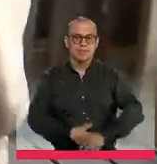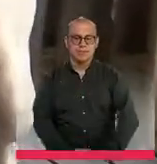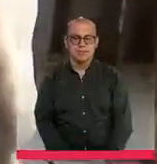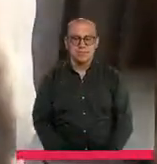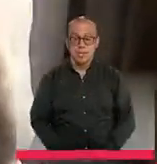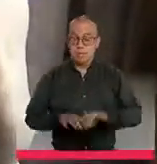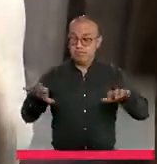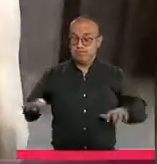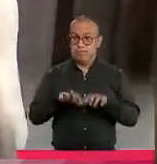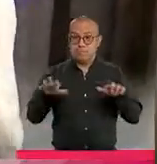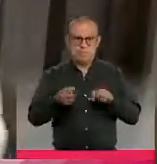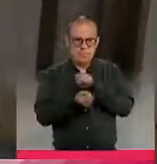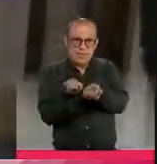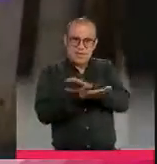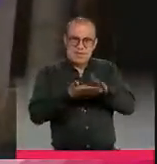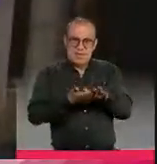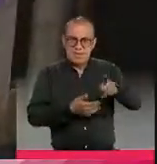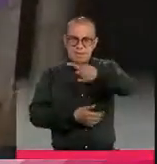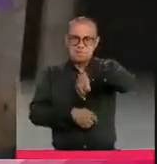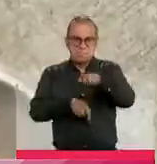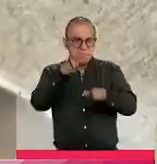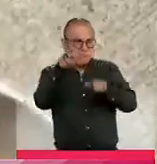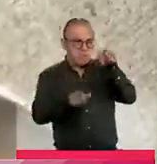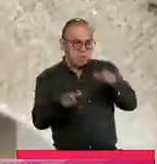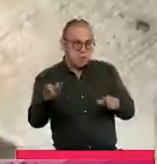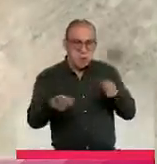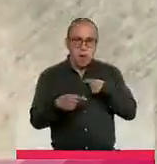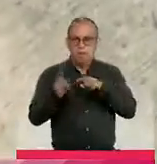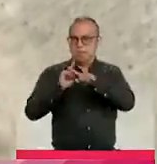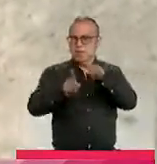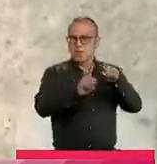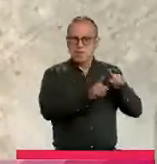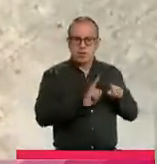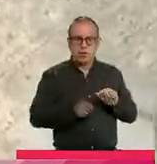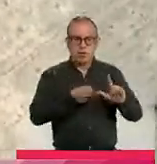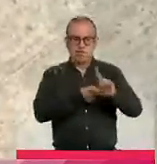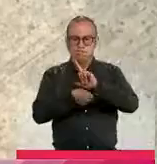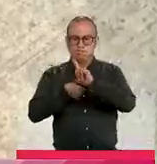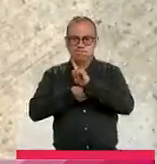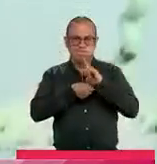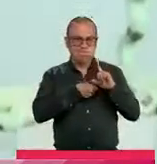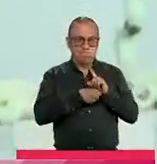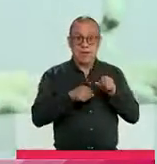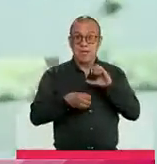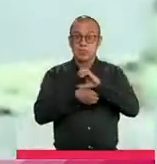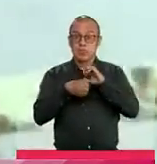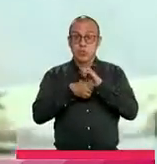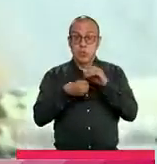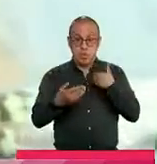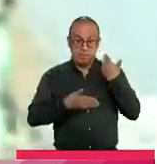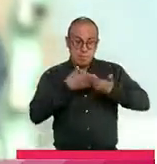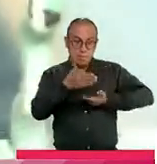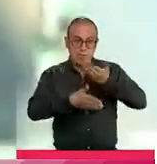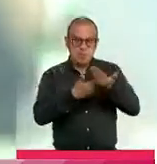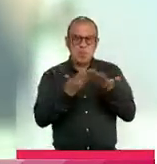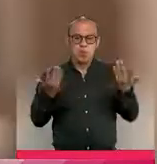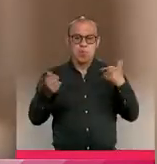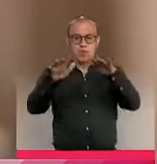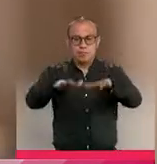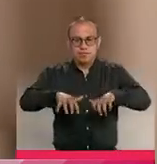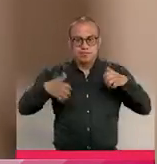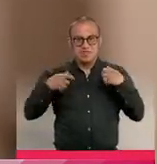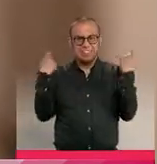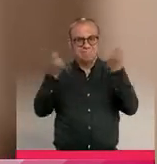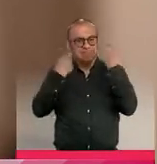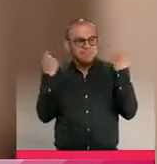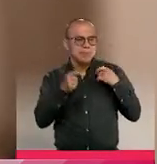Con actividades gratuitas para todos los públicos y recorridos por diferentes localidades de la ciudad, se desarrollará el evento que promoverá